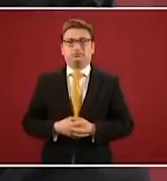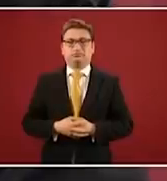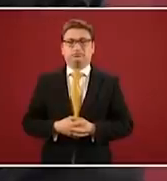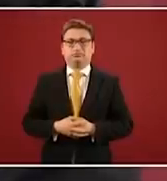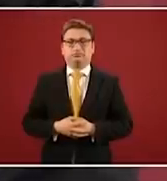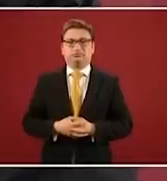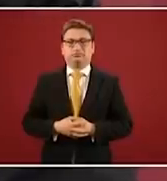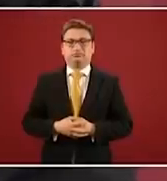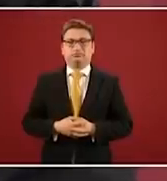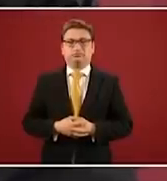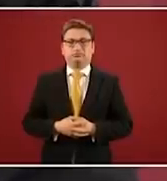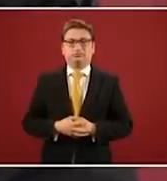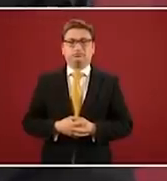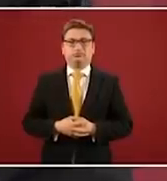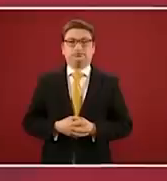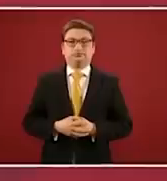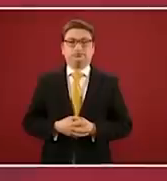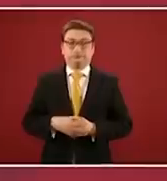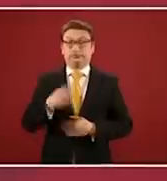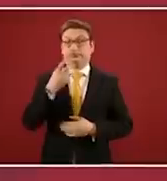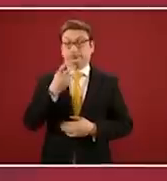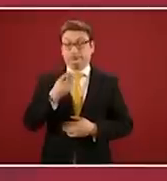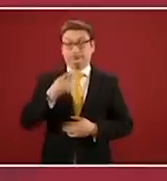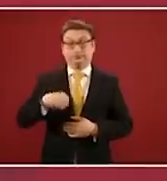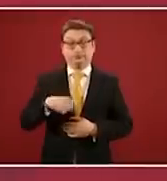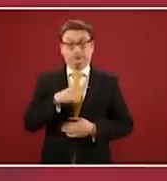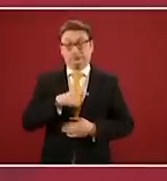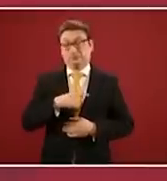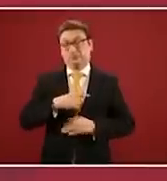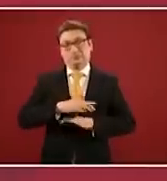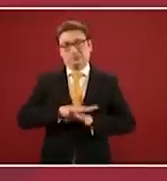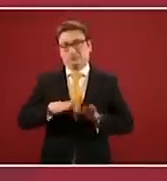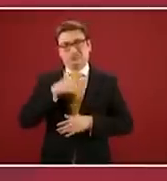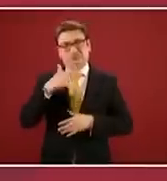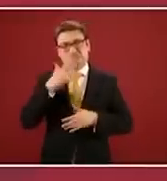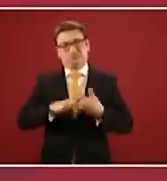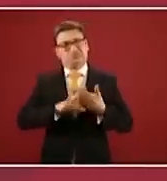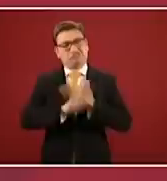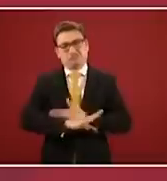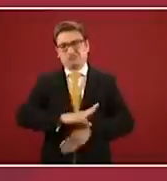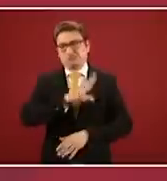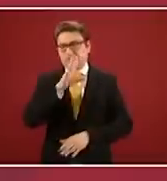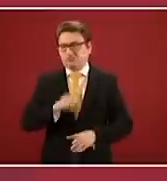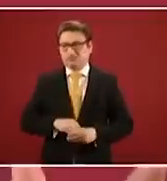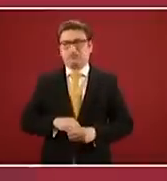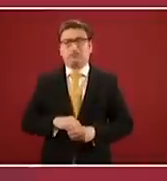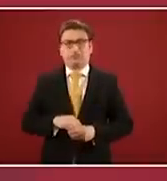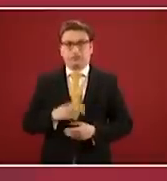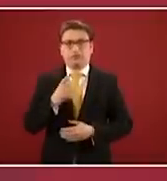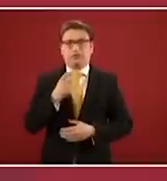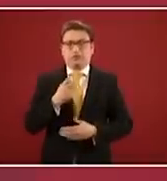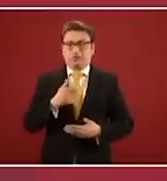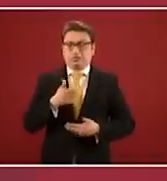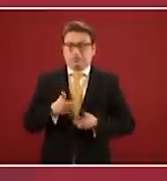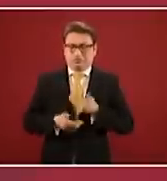Entonces, tenemos que erradicar por completo la corrupción y lo estamos